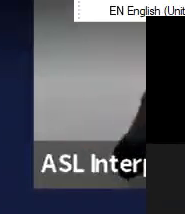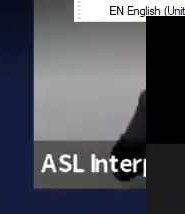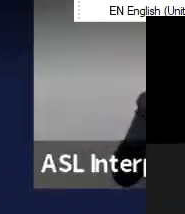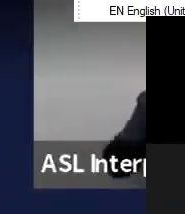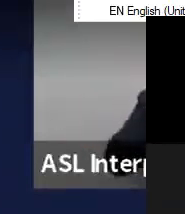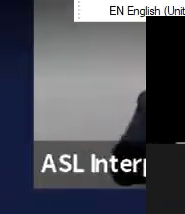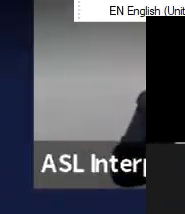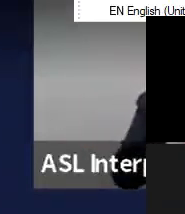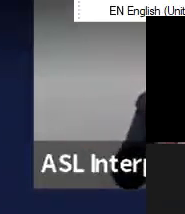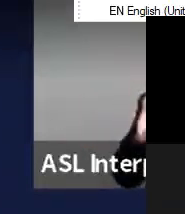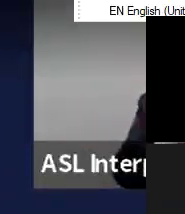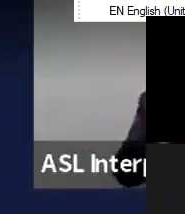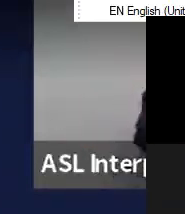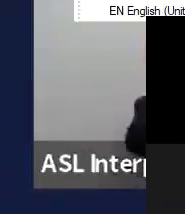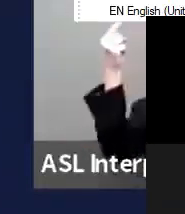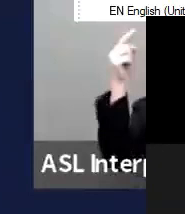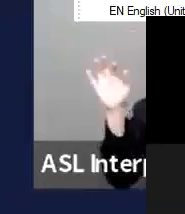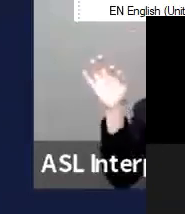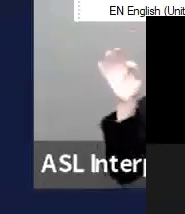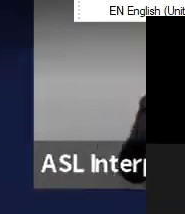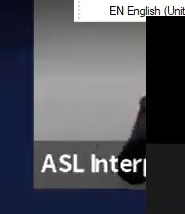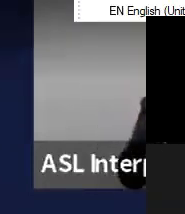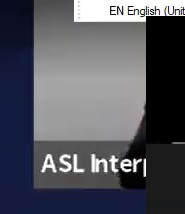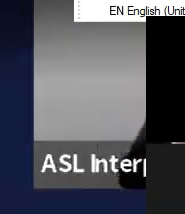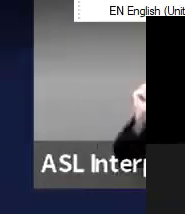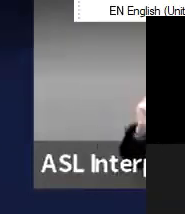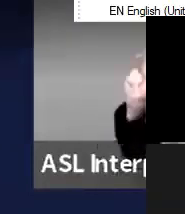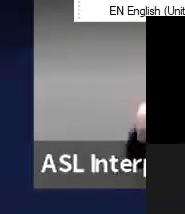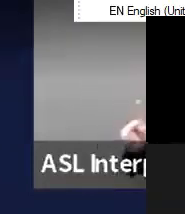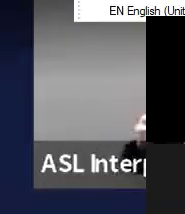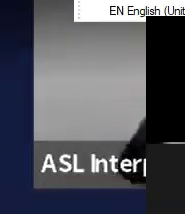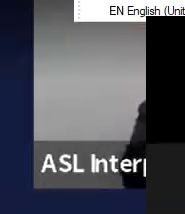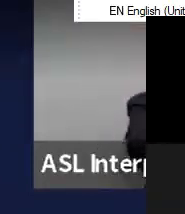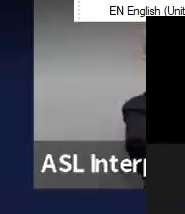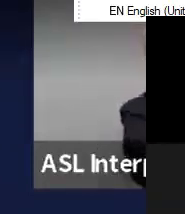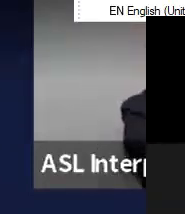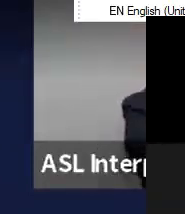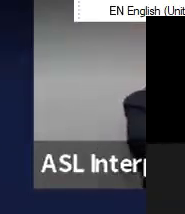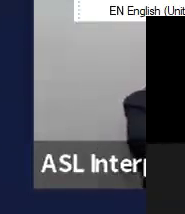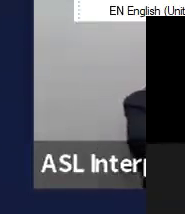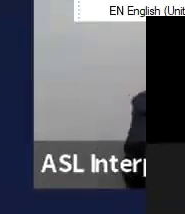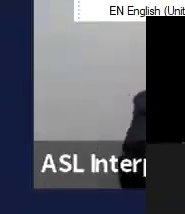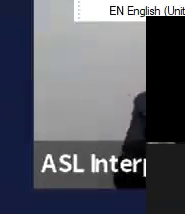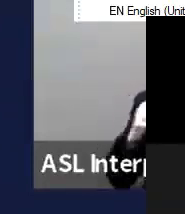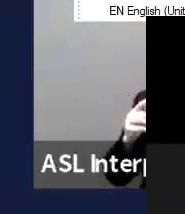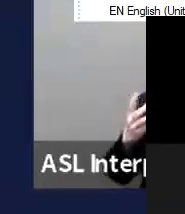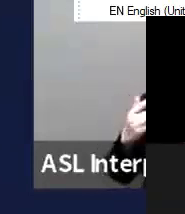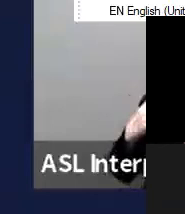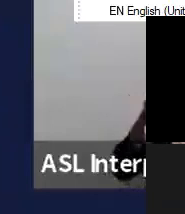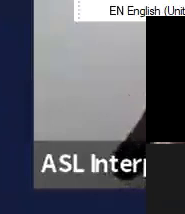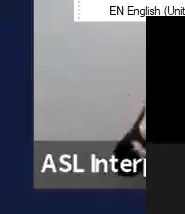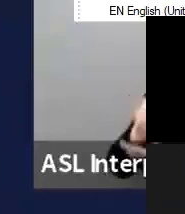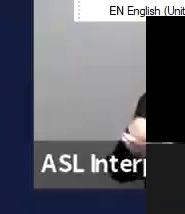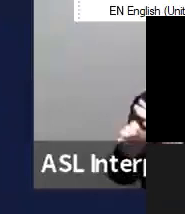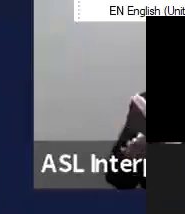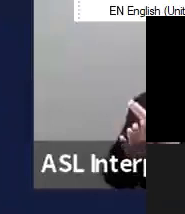nuestras primeras prioridades siempre tienen que ver con salvar vidas, proteger a los hospitales, pero no podemos